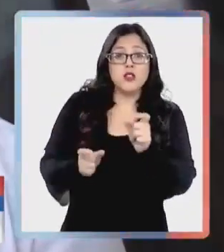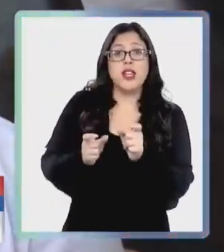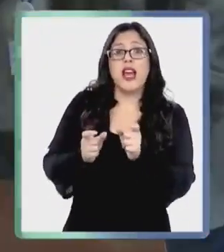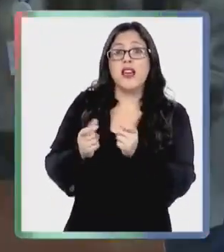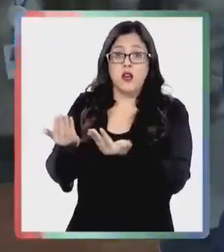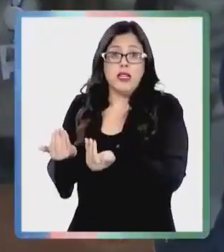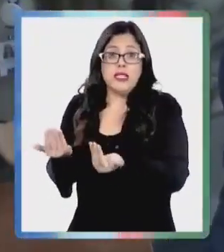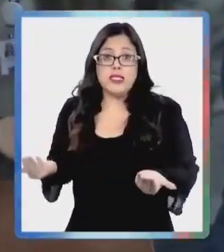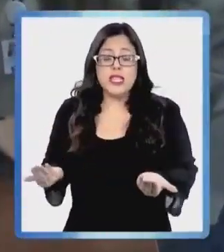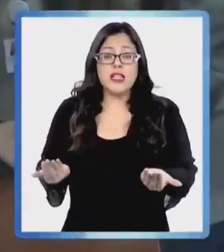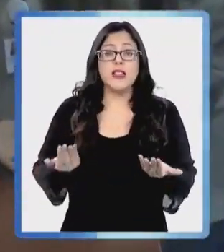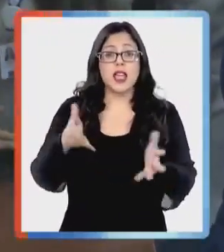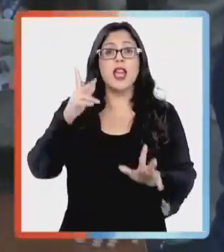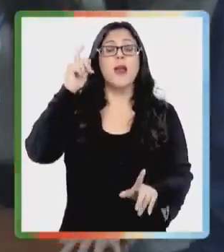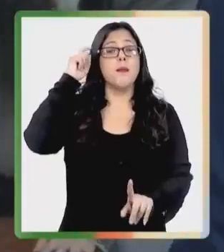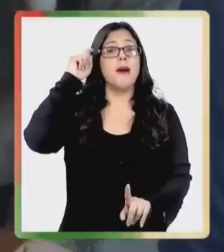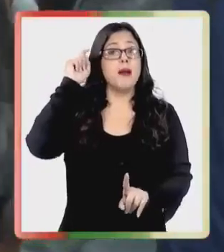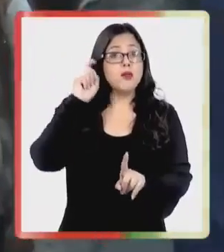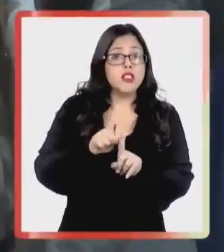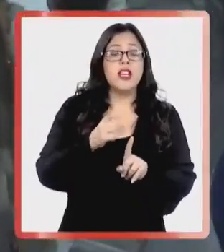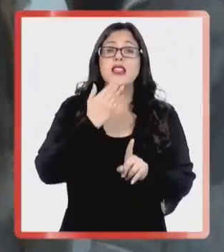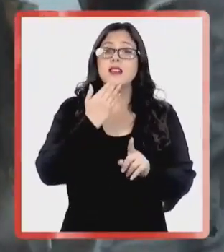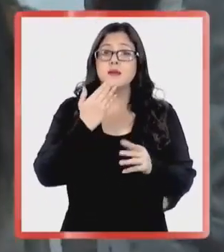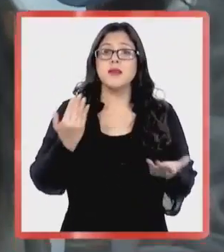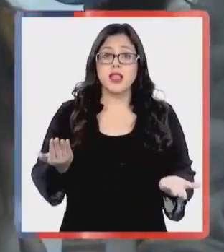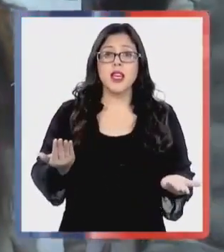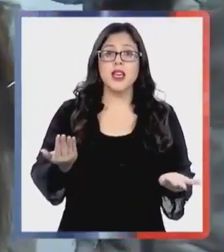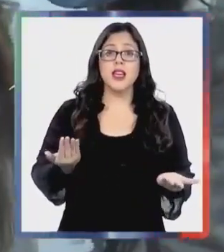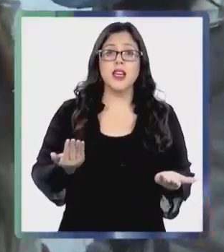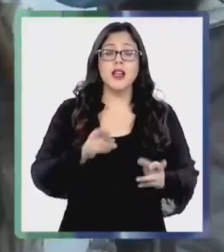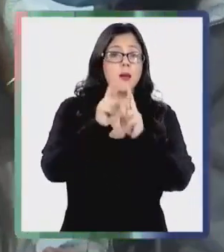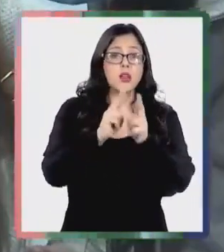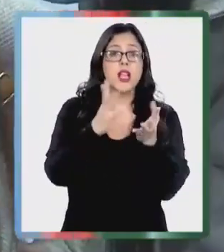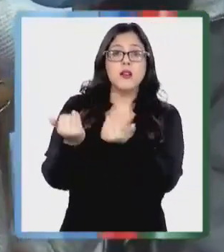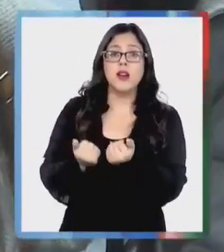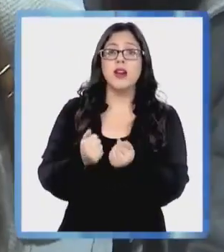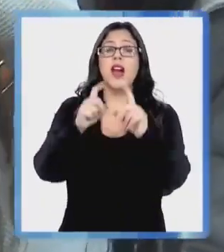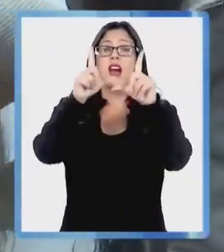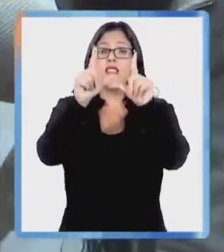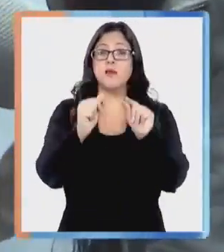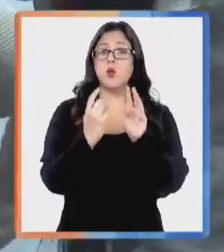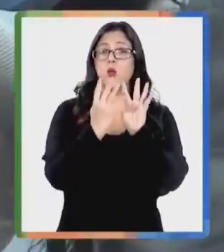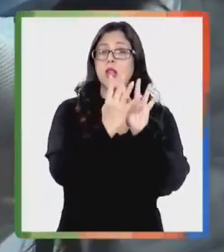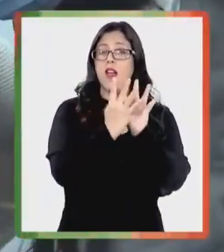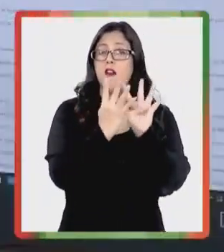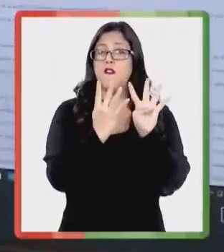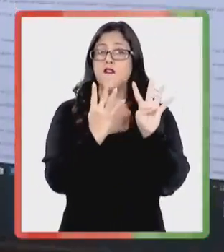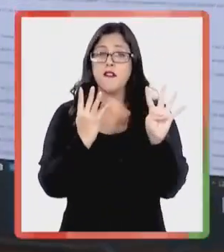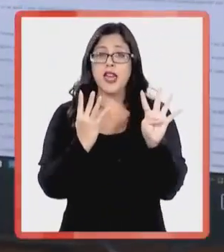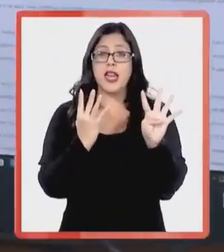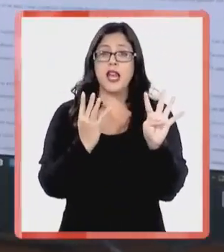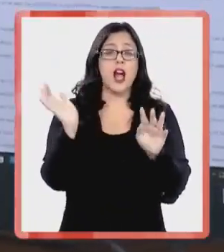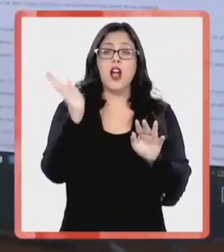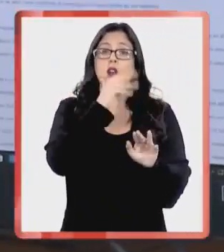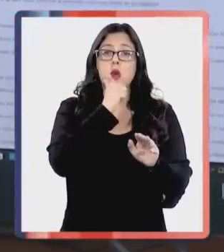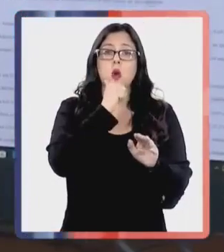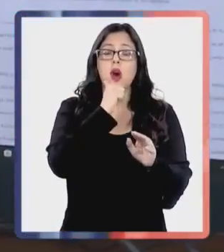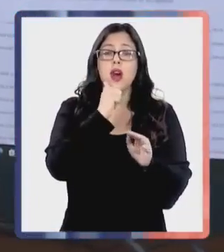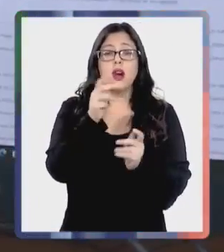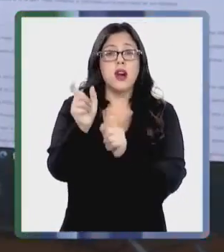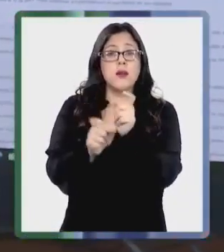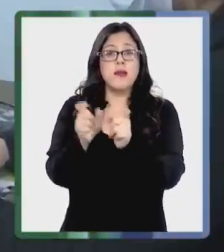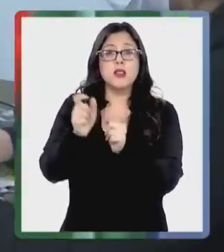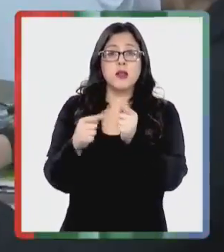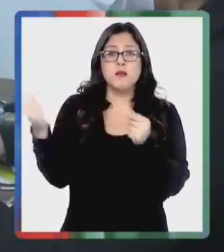a criterios clínicos para priorizar y dar respuesta a las necesidades. Disminuye la fila de entrada, no tenemos gente que